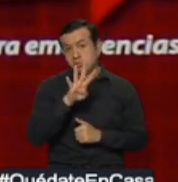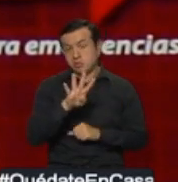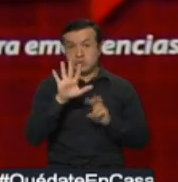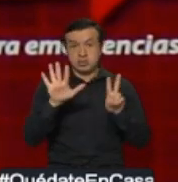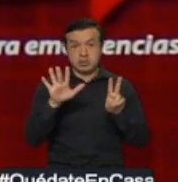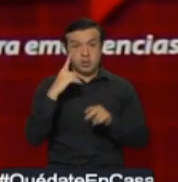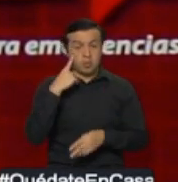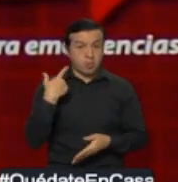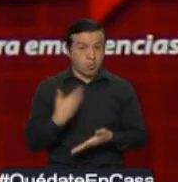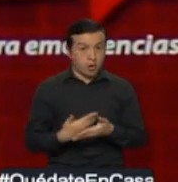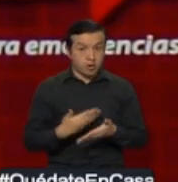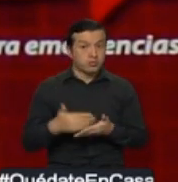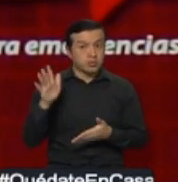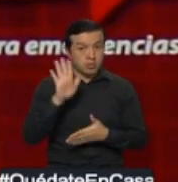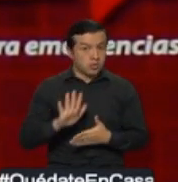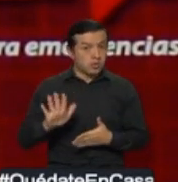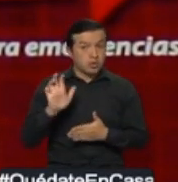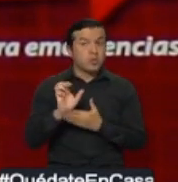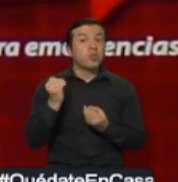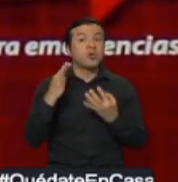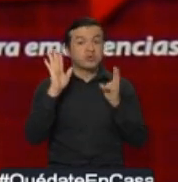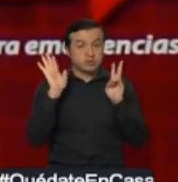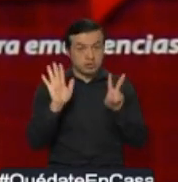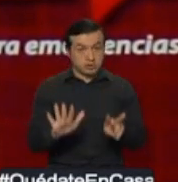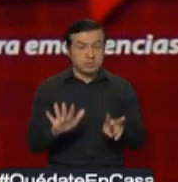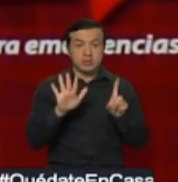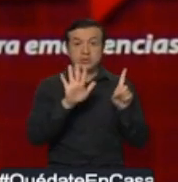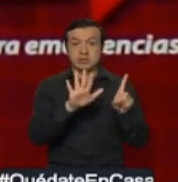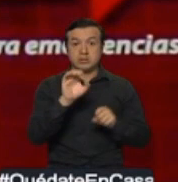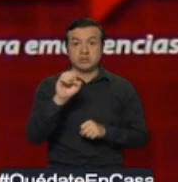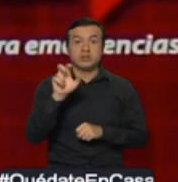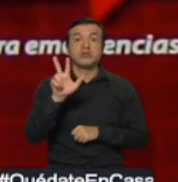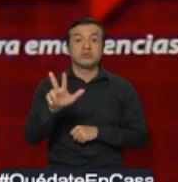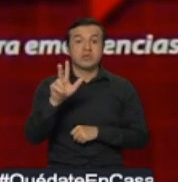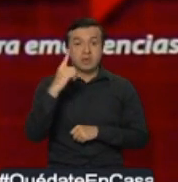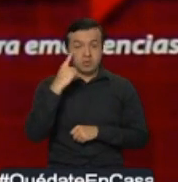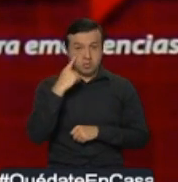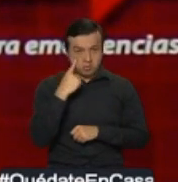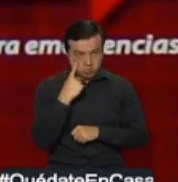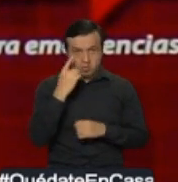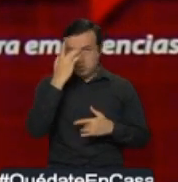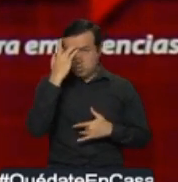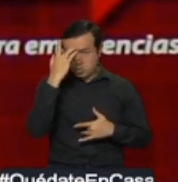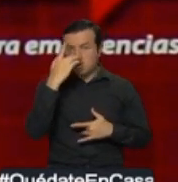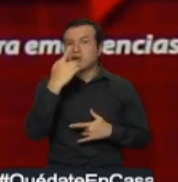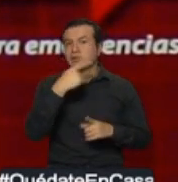25,347 muestras a nivel nacional, 7,603 casos han dado positivo,